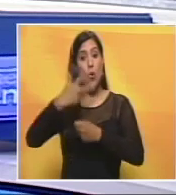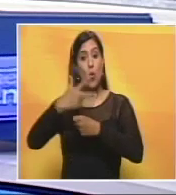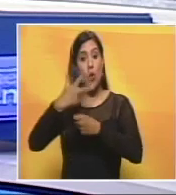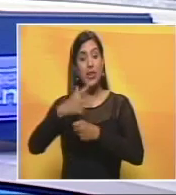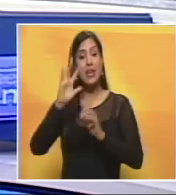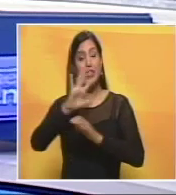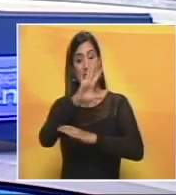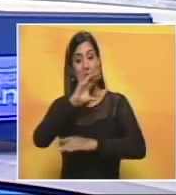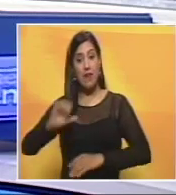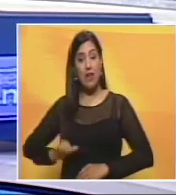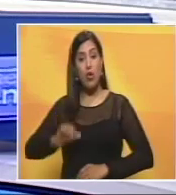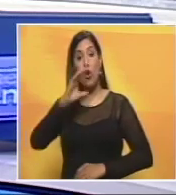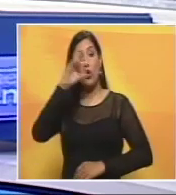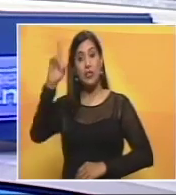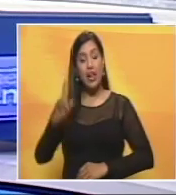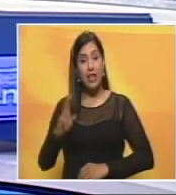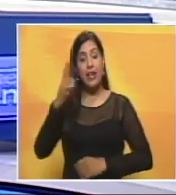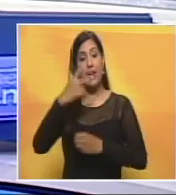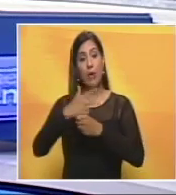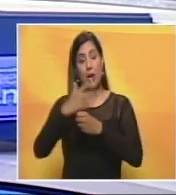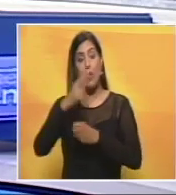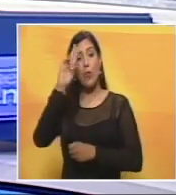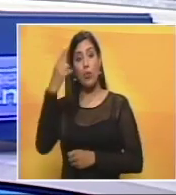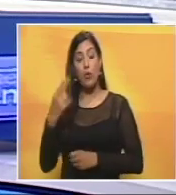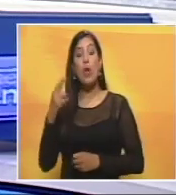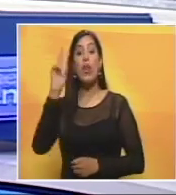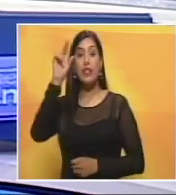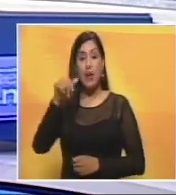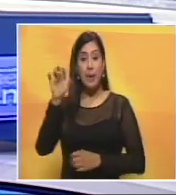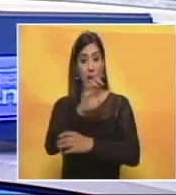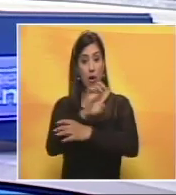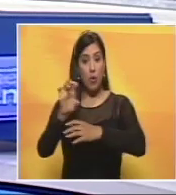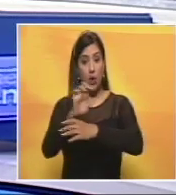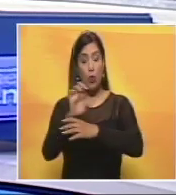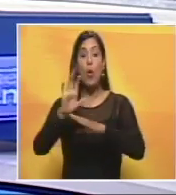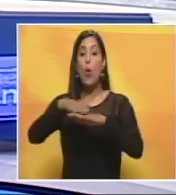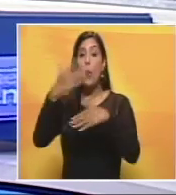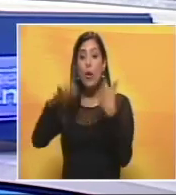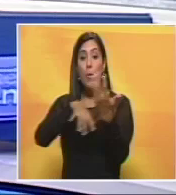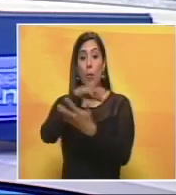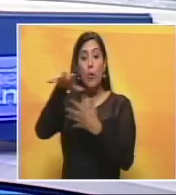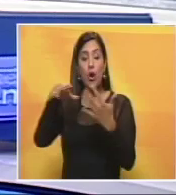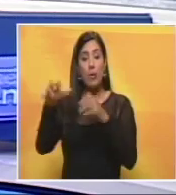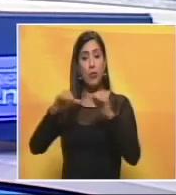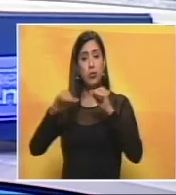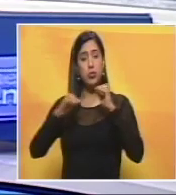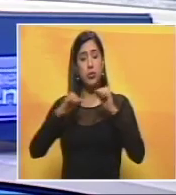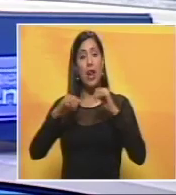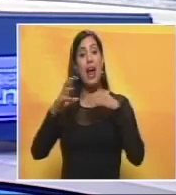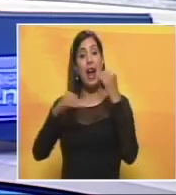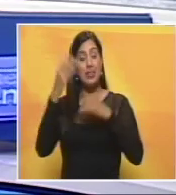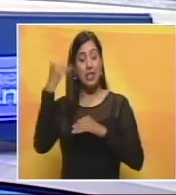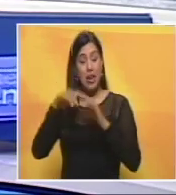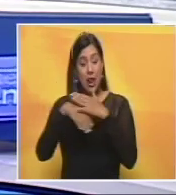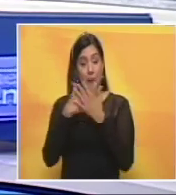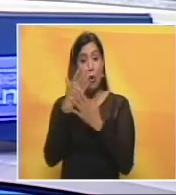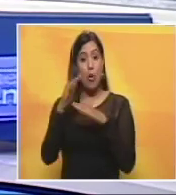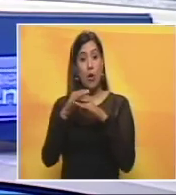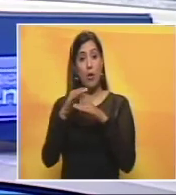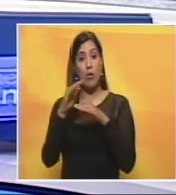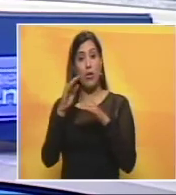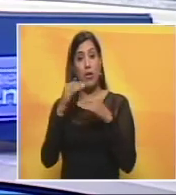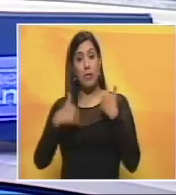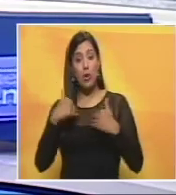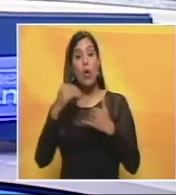Guatemala, El Salvador, Costa Rica, Nicaragua, Panamá, Honduras y Ecuador, tras el terremoto de 8.1 registrado la noche de este jueves.